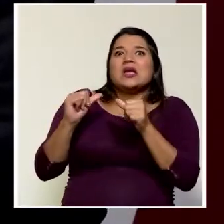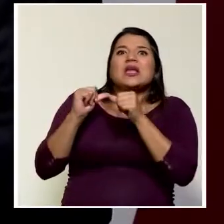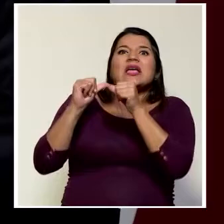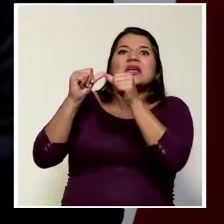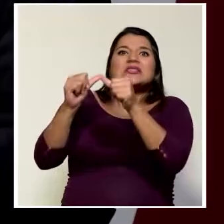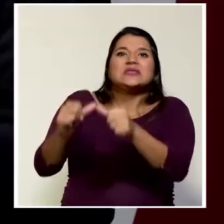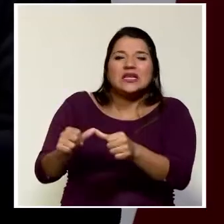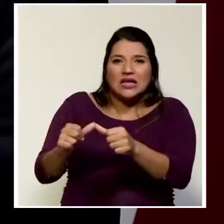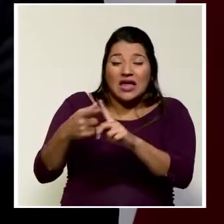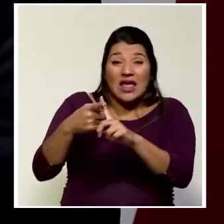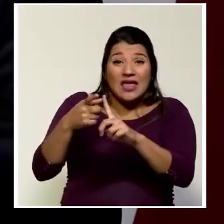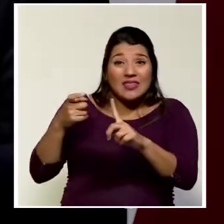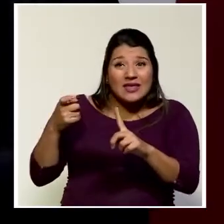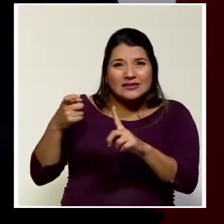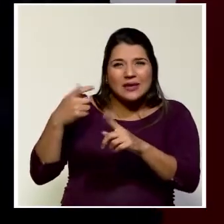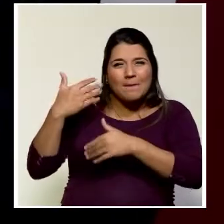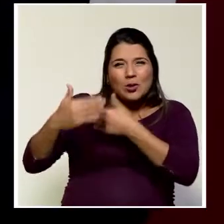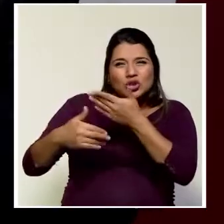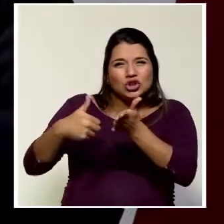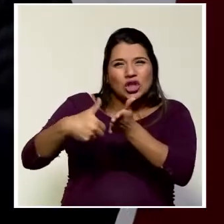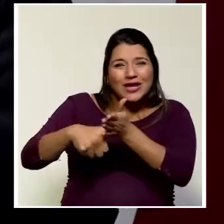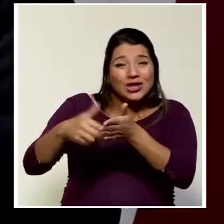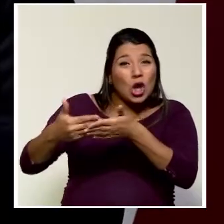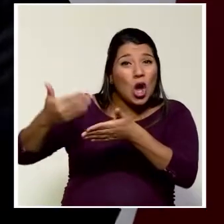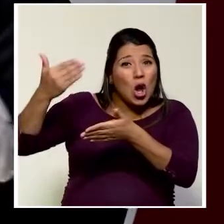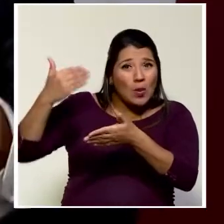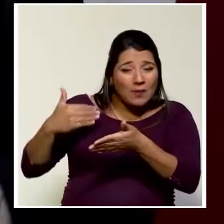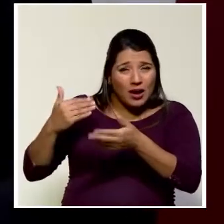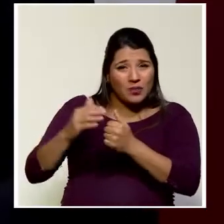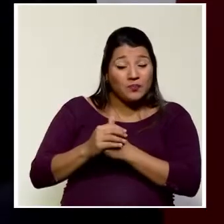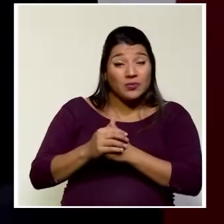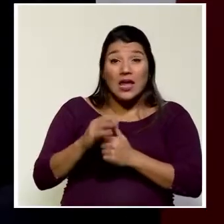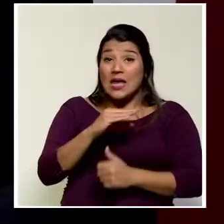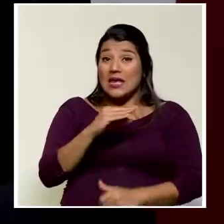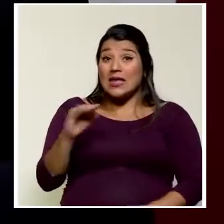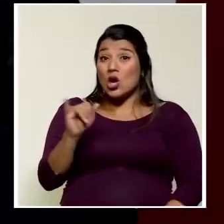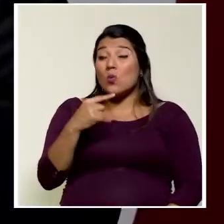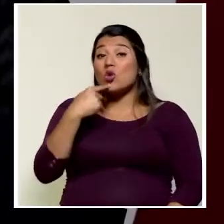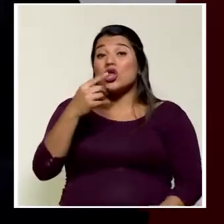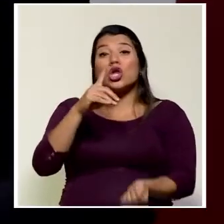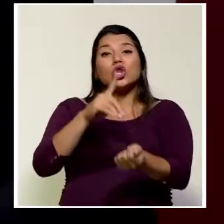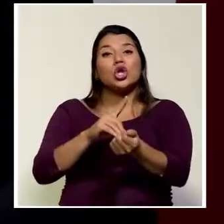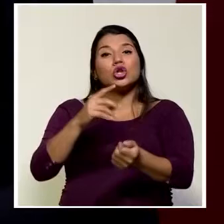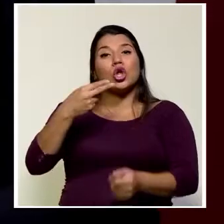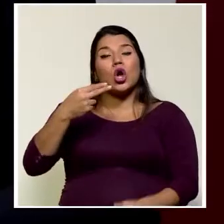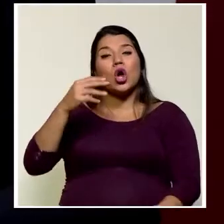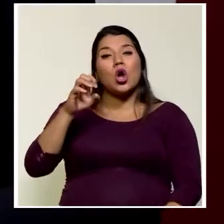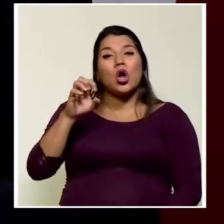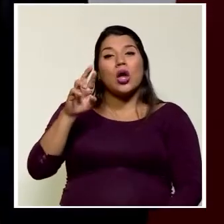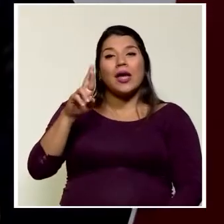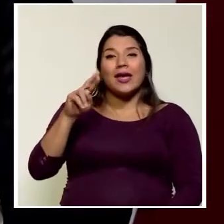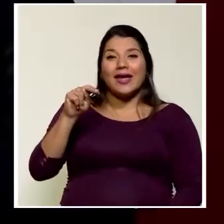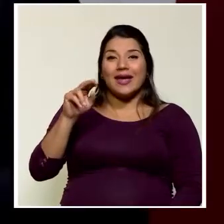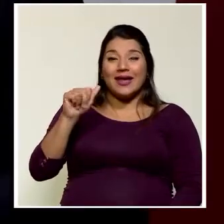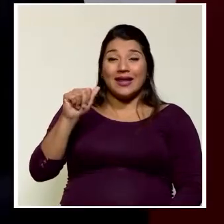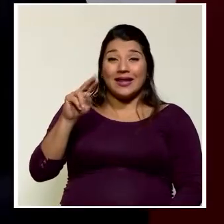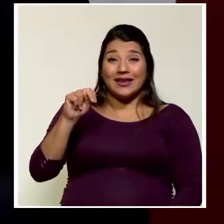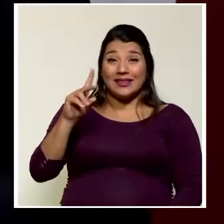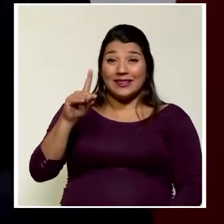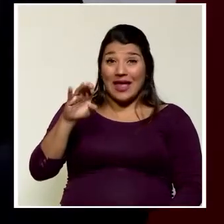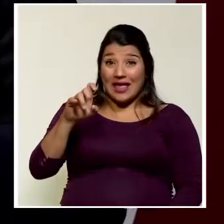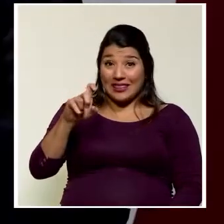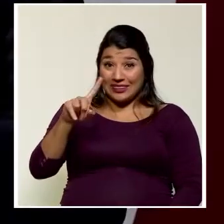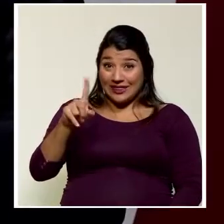contiendas pasadas, de elecciones pasadas, y lo dicen, como lo dijo el doctor Hernández en una entrevista en Interferencia de